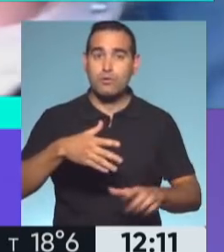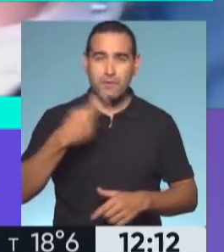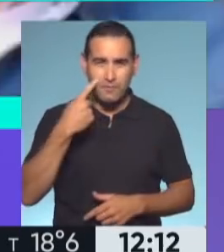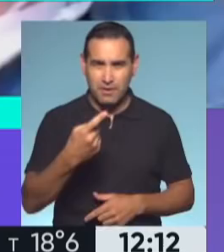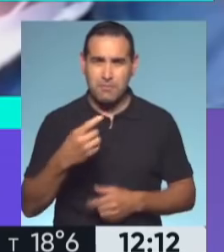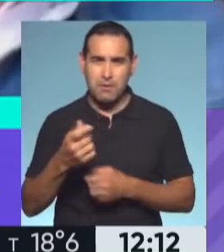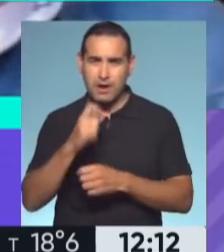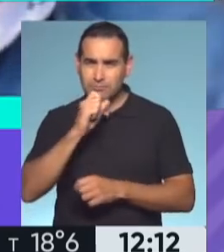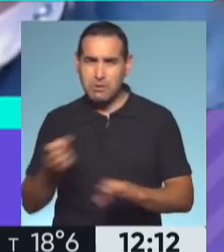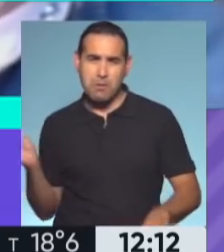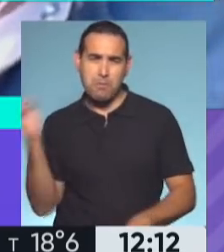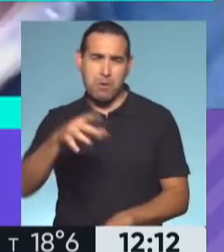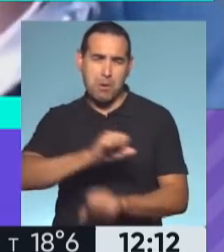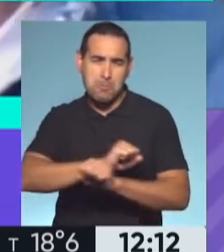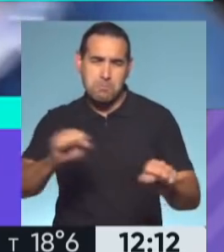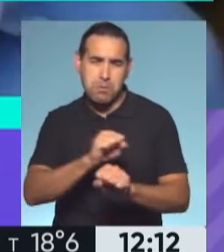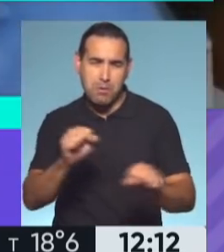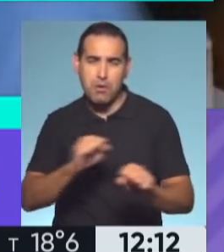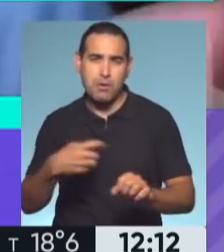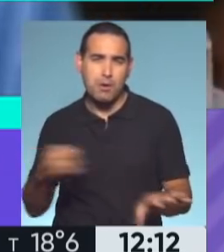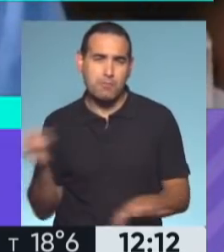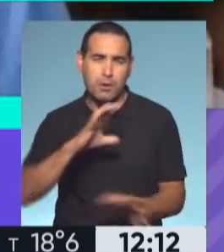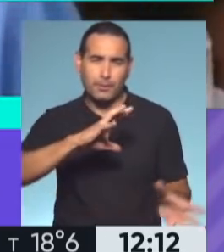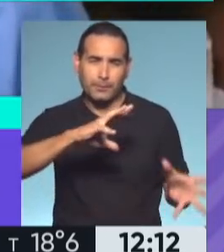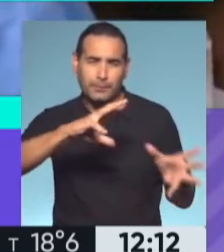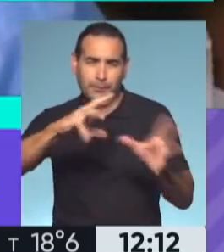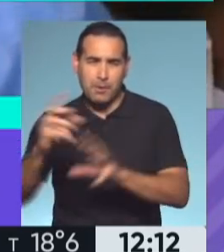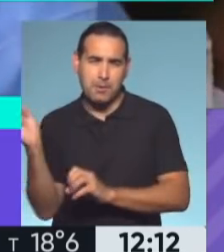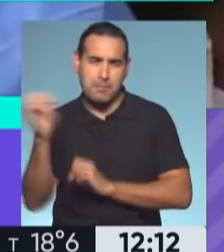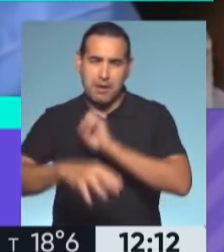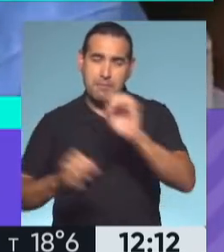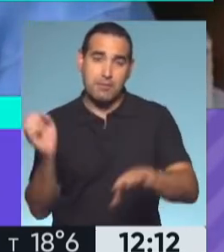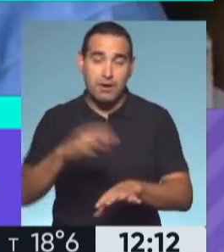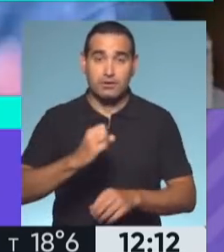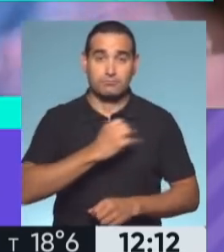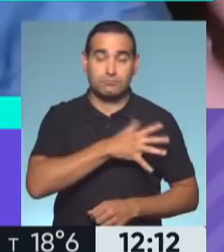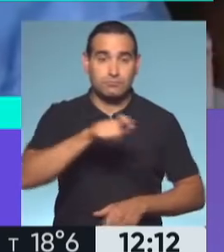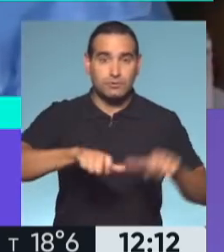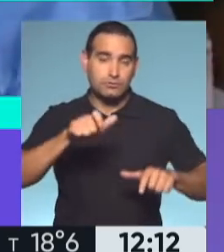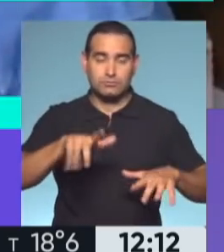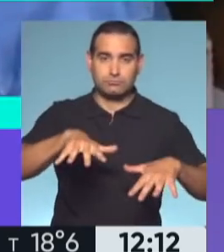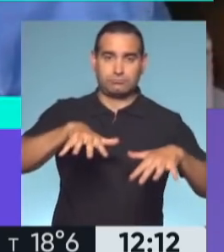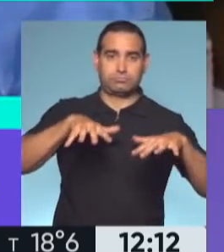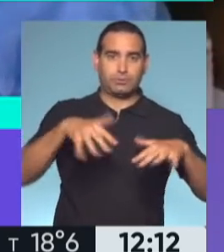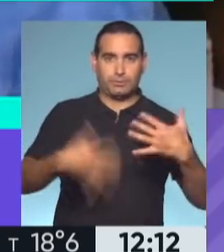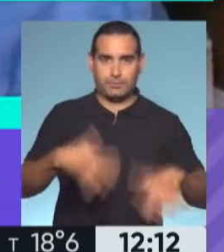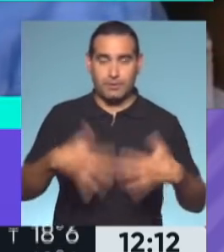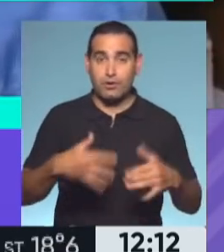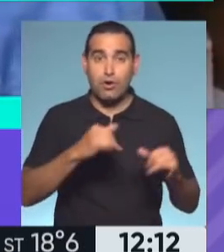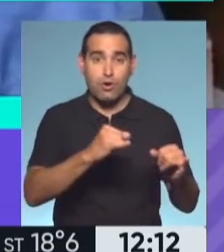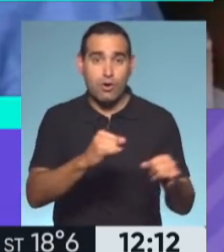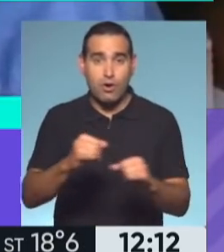granadas de estruendo y granadas de humo que ingresan a la Mezquita de Al-Aqsa. Bueno, la cosa empieza, como dicen ahora los